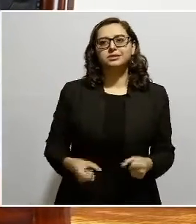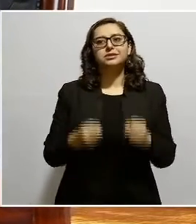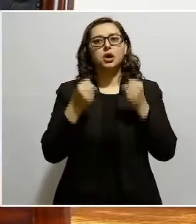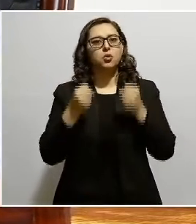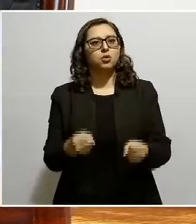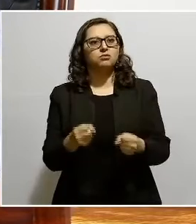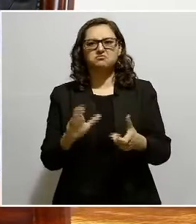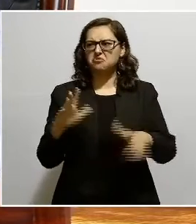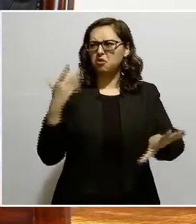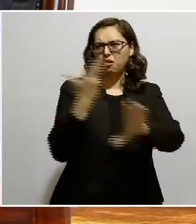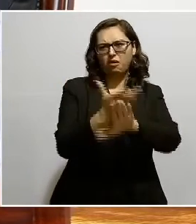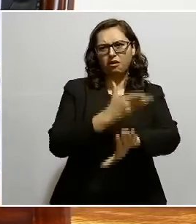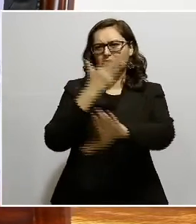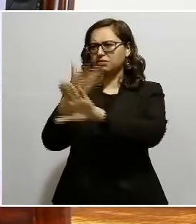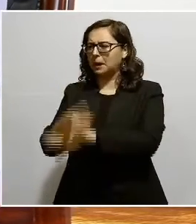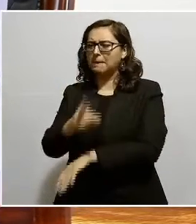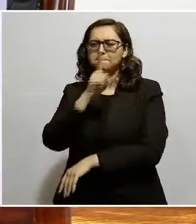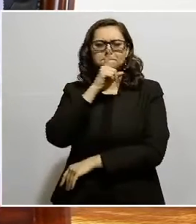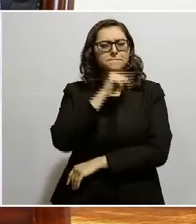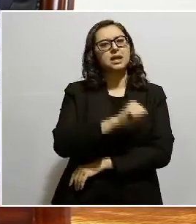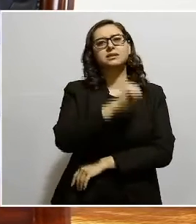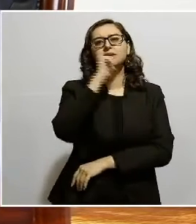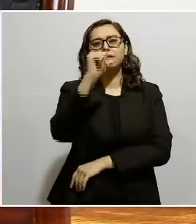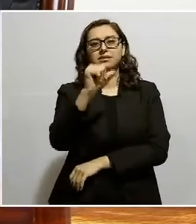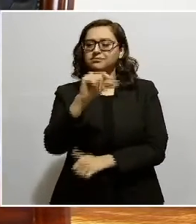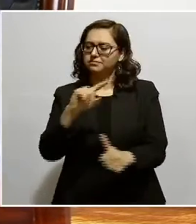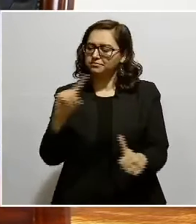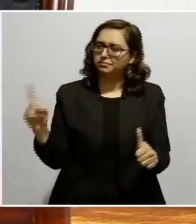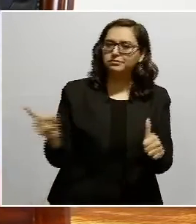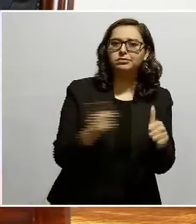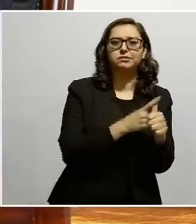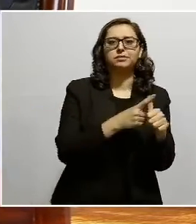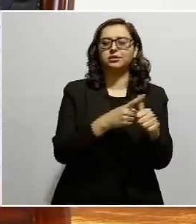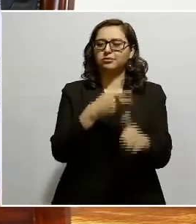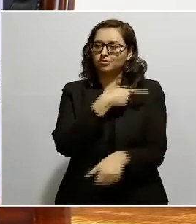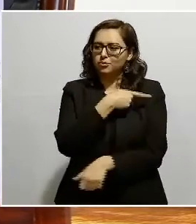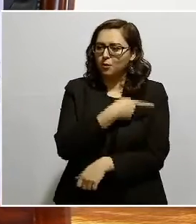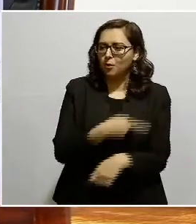y atender de manera preferente a los